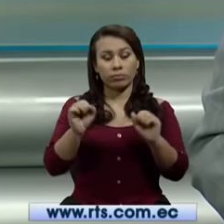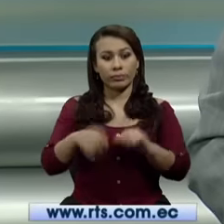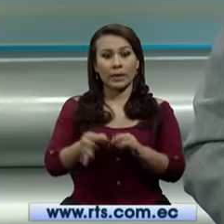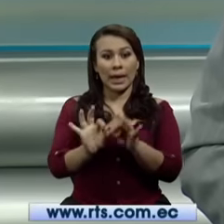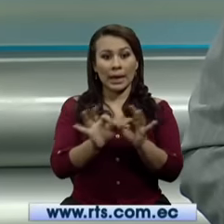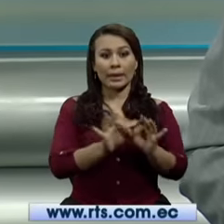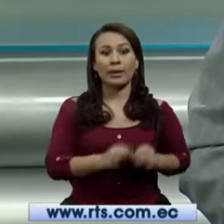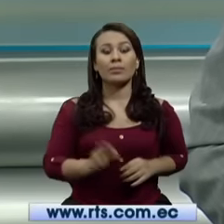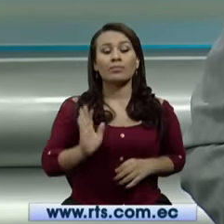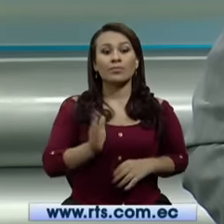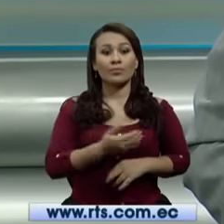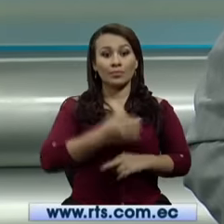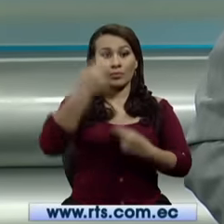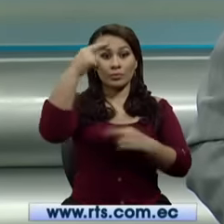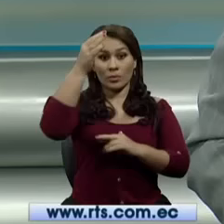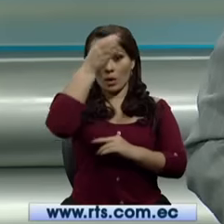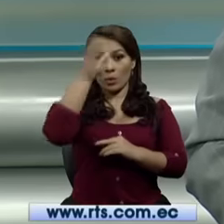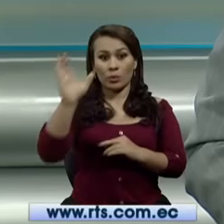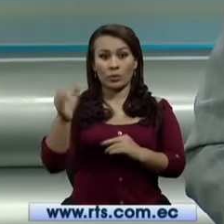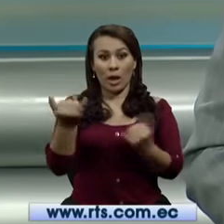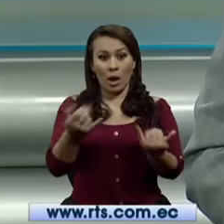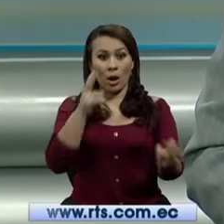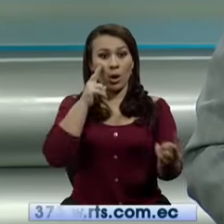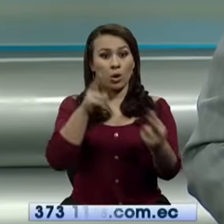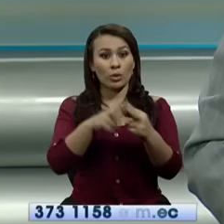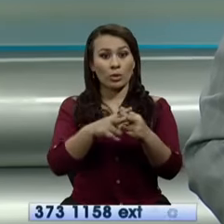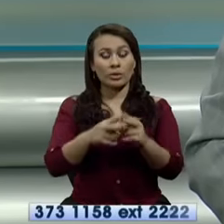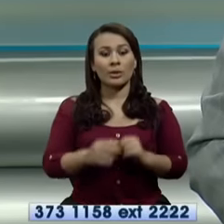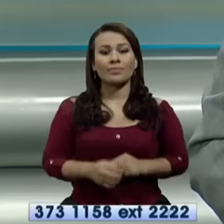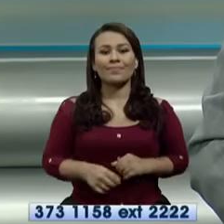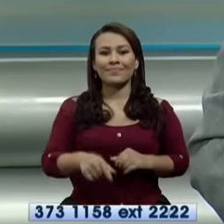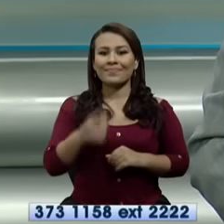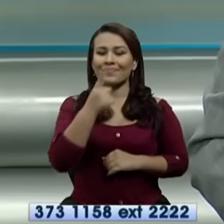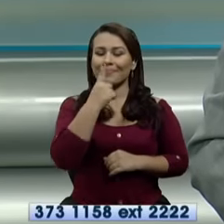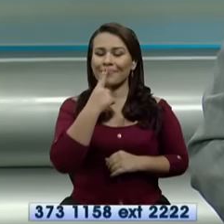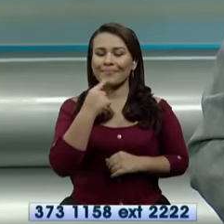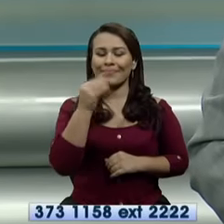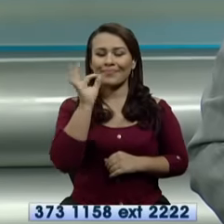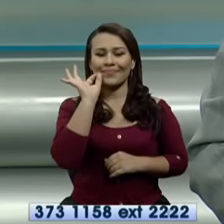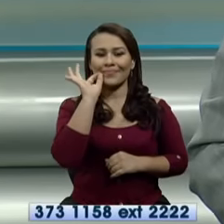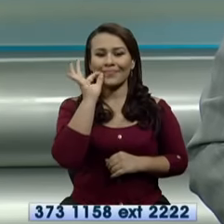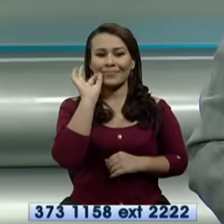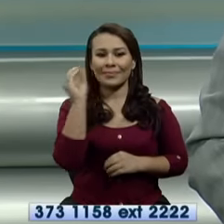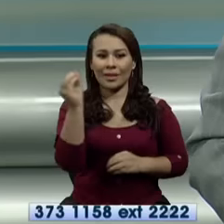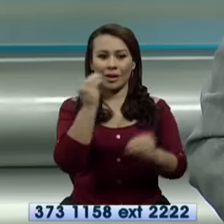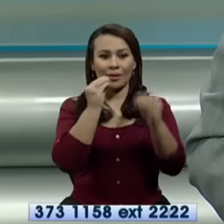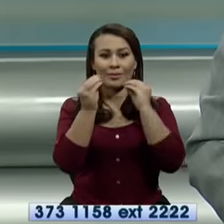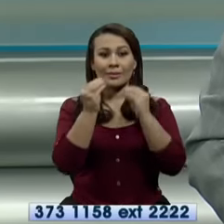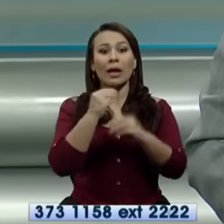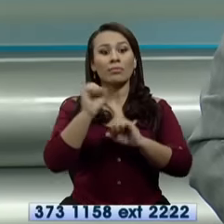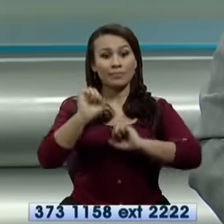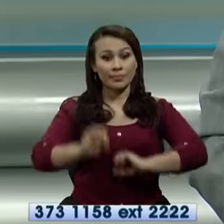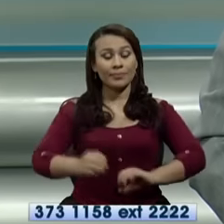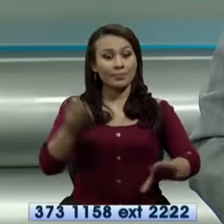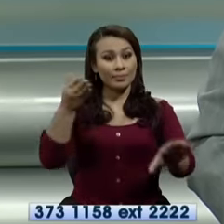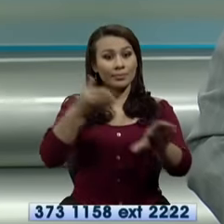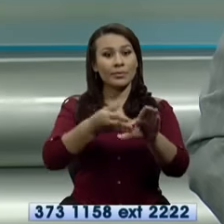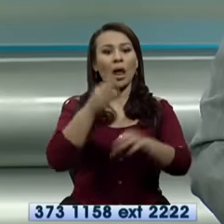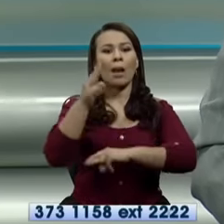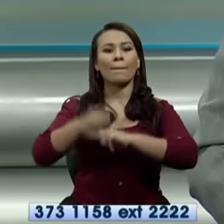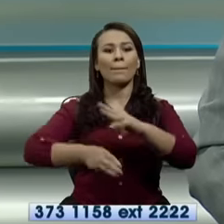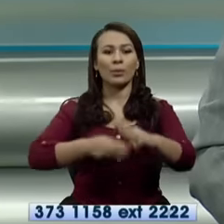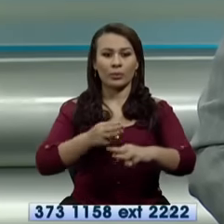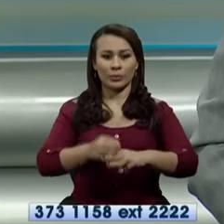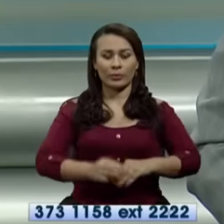nuestra nota intercultural nos lleva a conocer una de Las Delicias más conocidas y apetecidas en el mundo